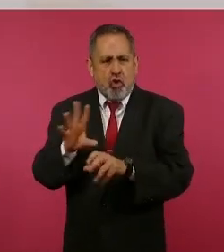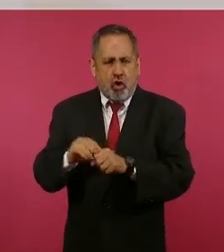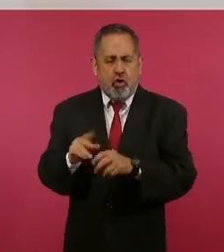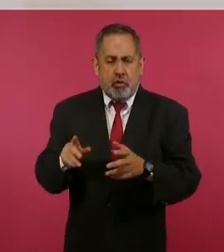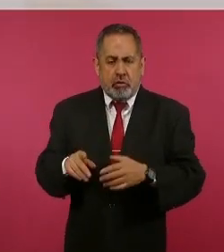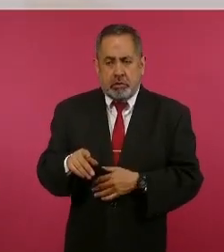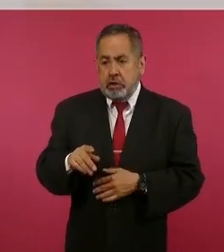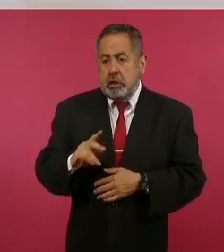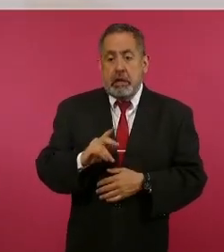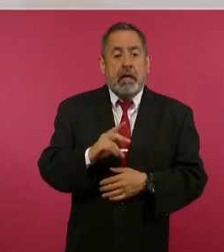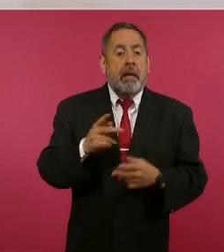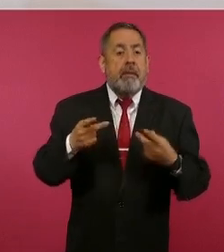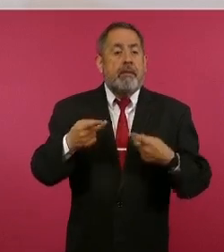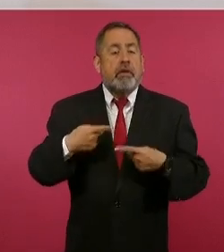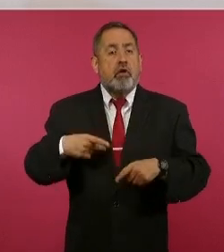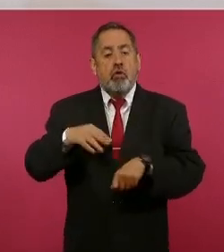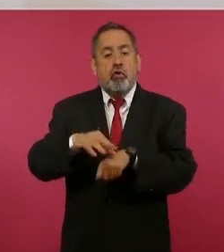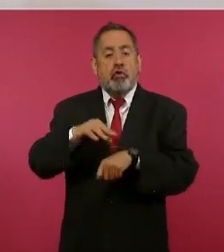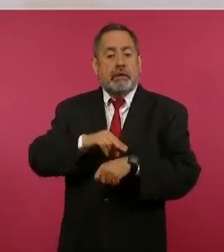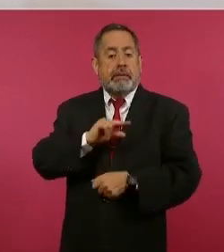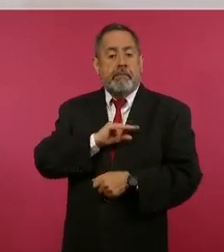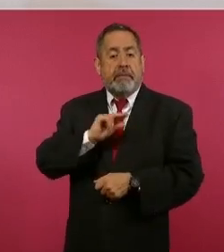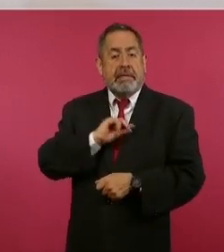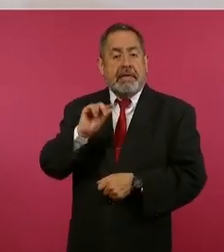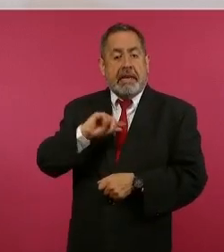todos los médicos especialistas,